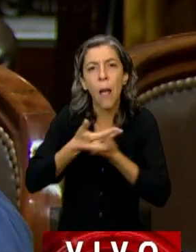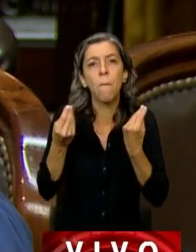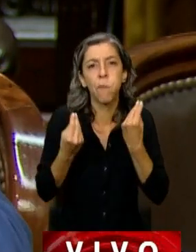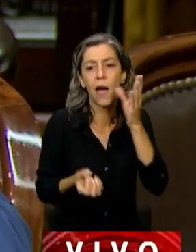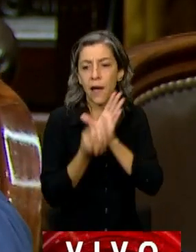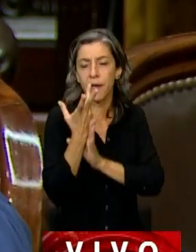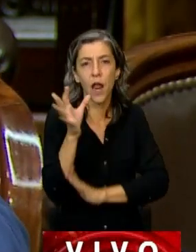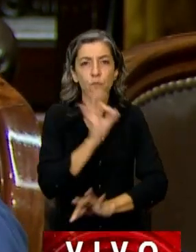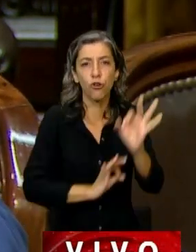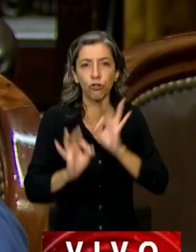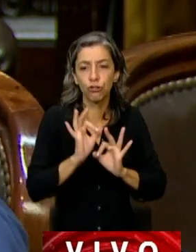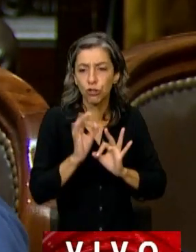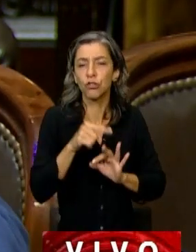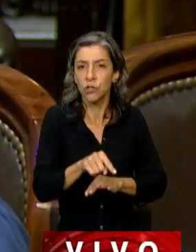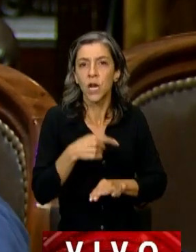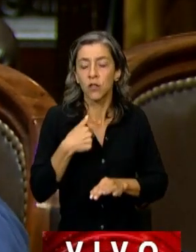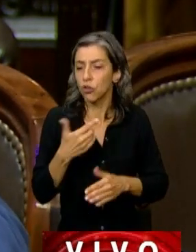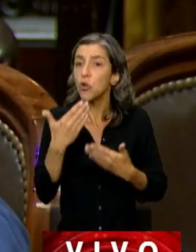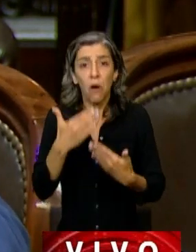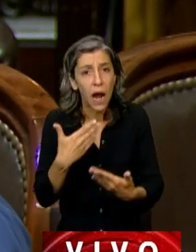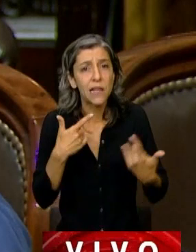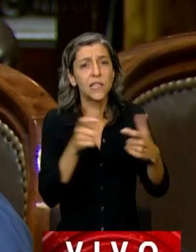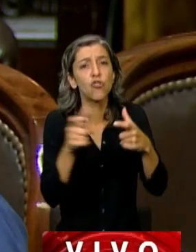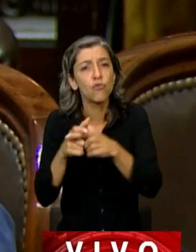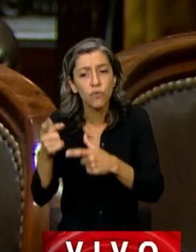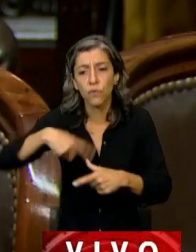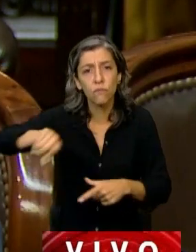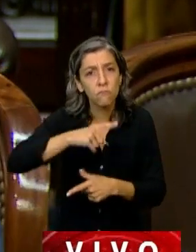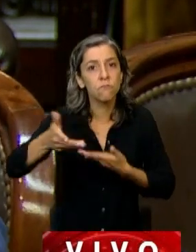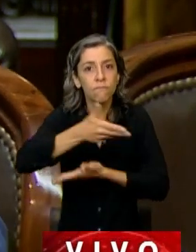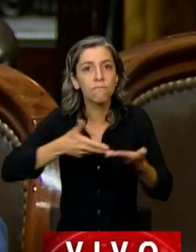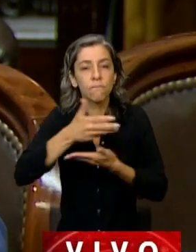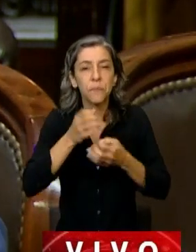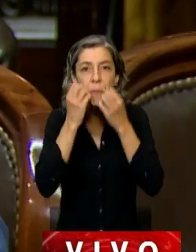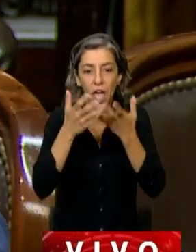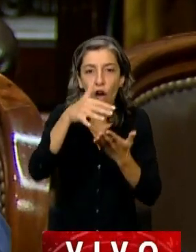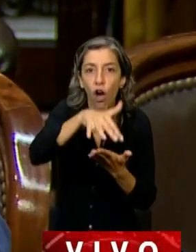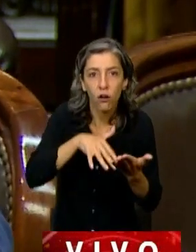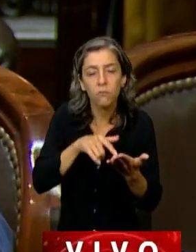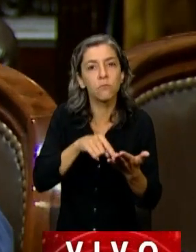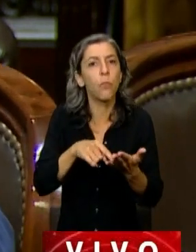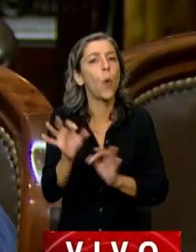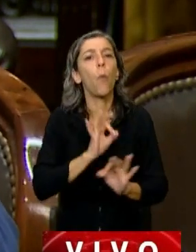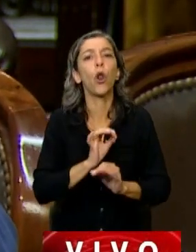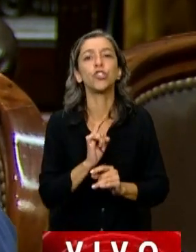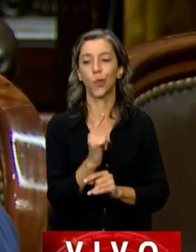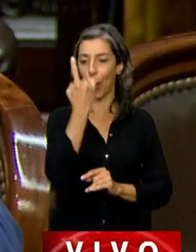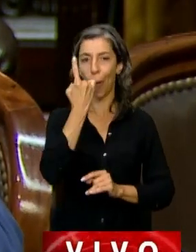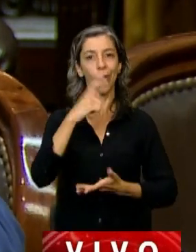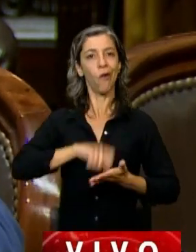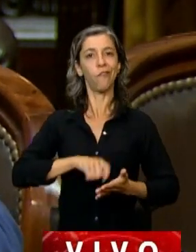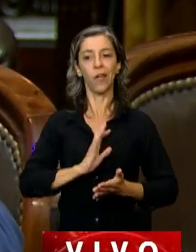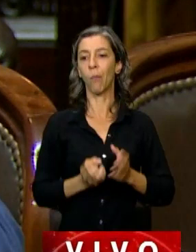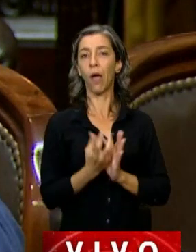agradezco el acompañamiento en las comisiones y cómo pudimos ir mejorándolos porque no es un proyecto de un legislador o